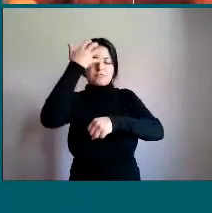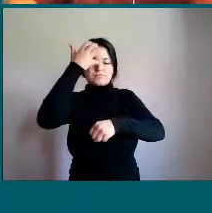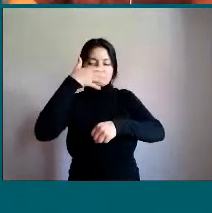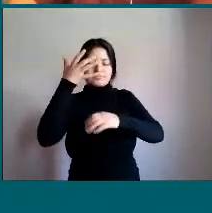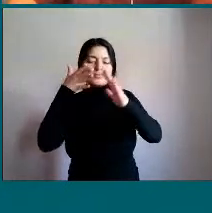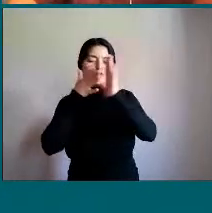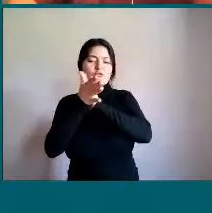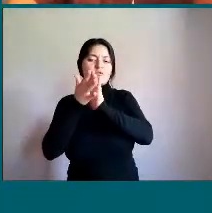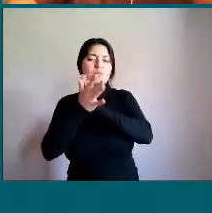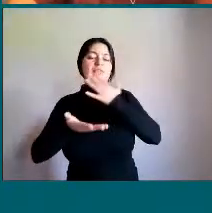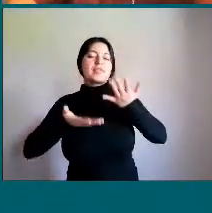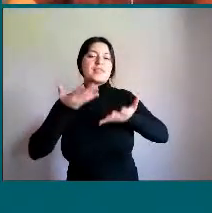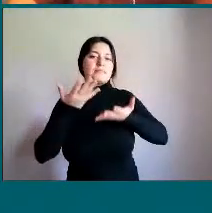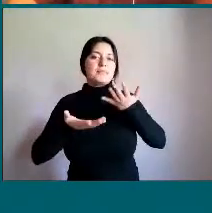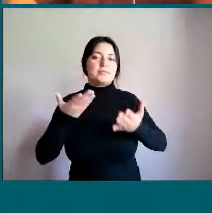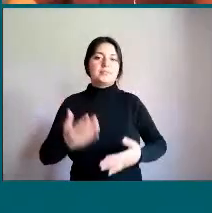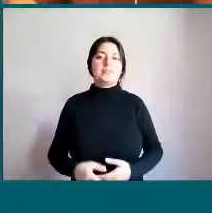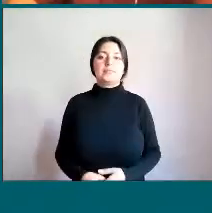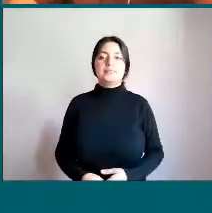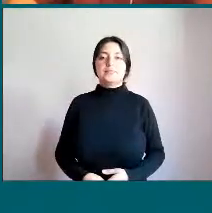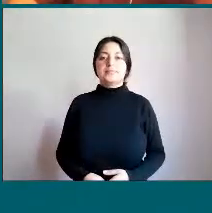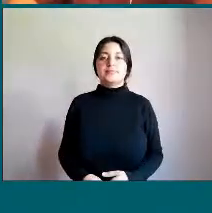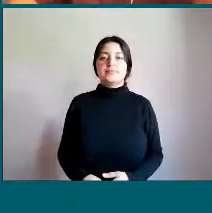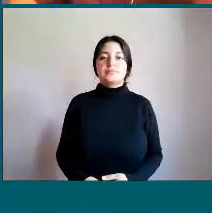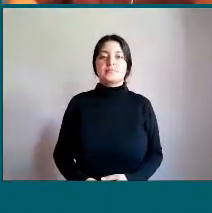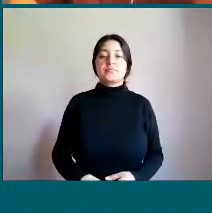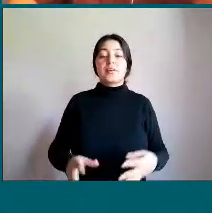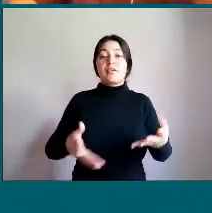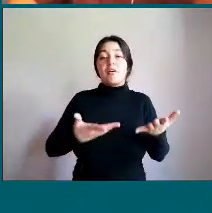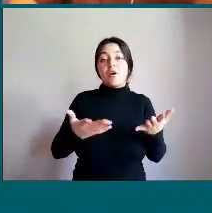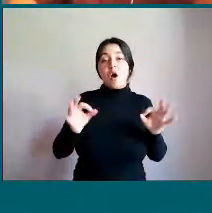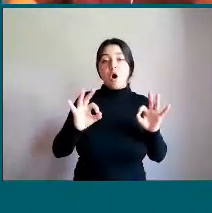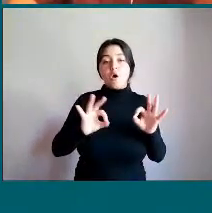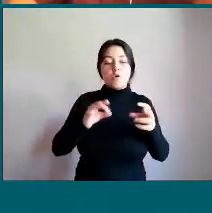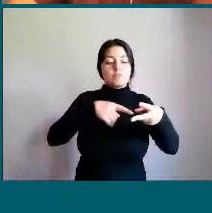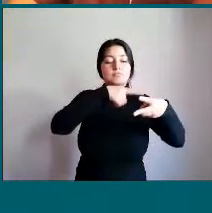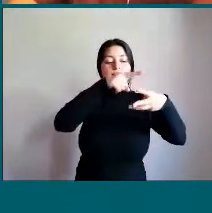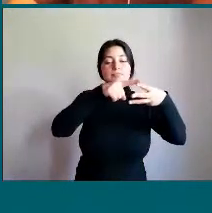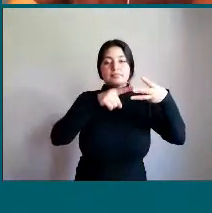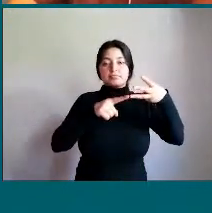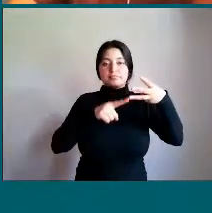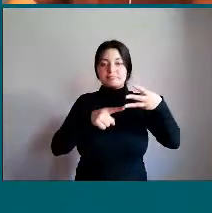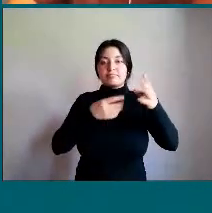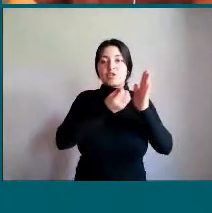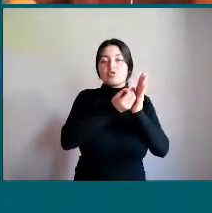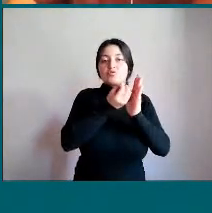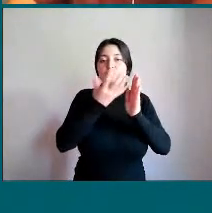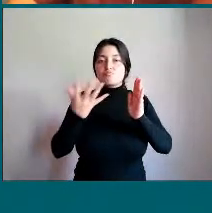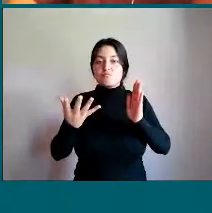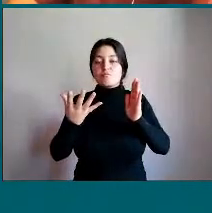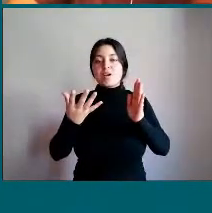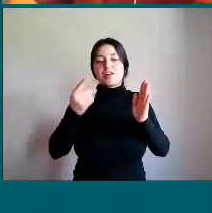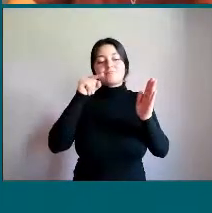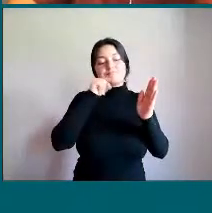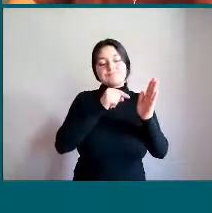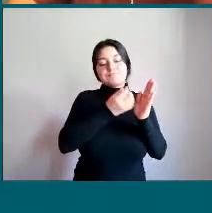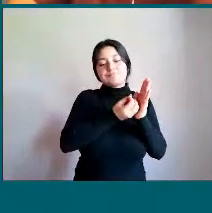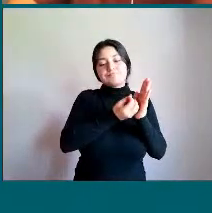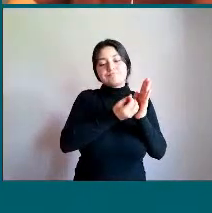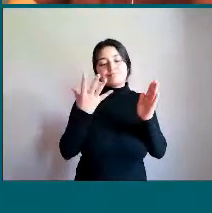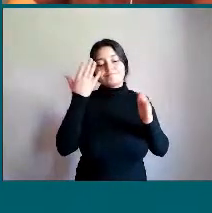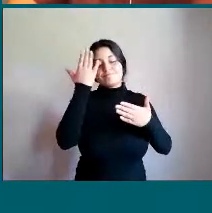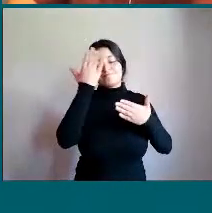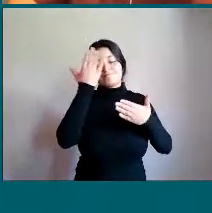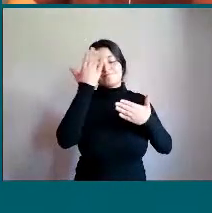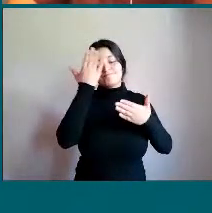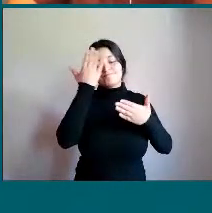pues mira, si tenéis tres momentos, pues tres momentos con los que brindarles información de calidad. Si solo os quedáis en el número, pues estáis perdiendo una